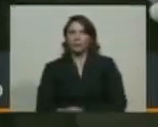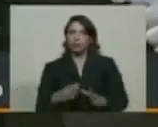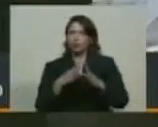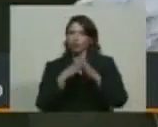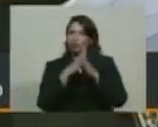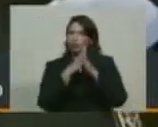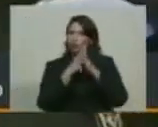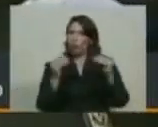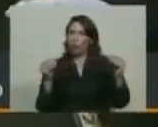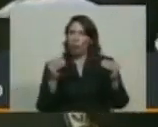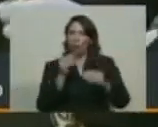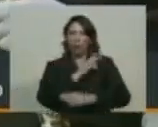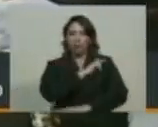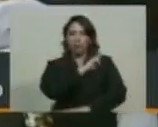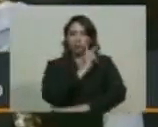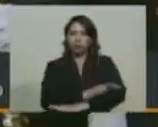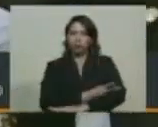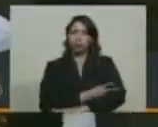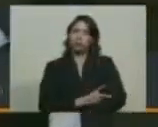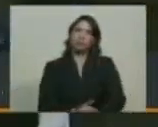potencia.